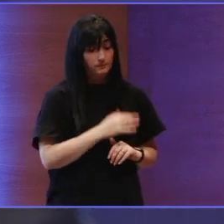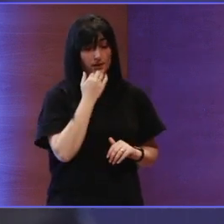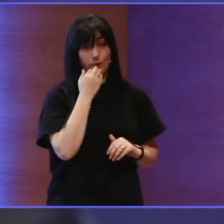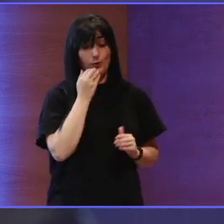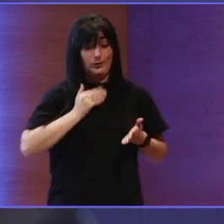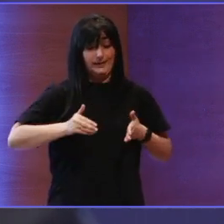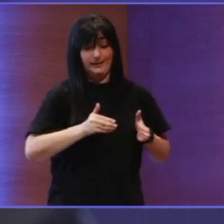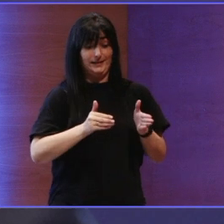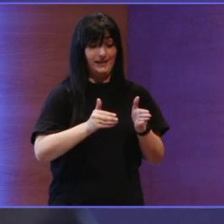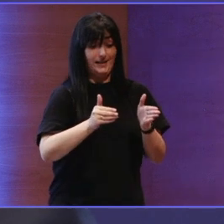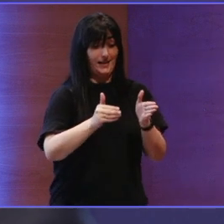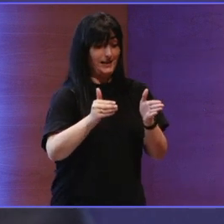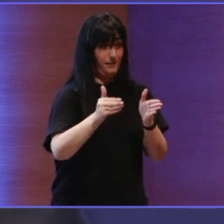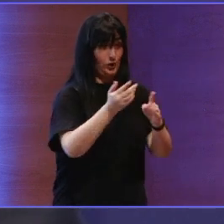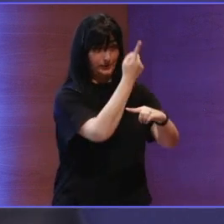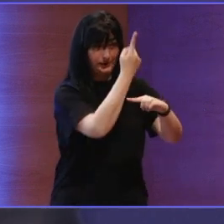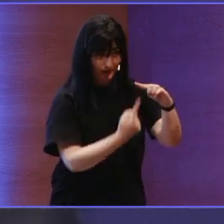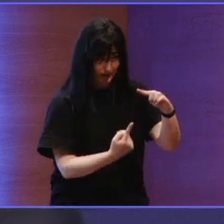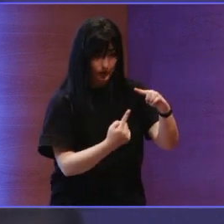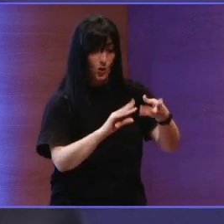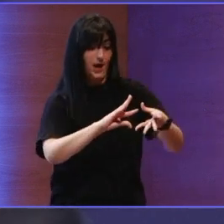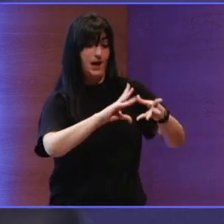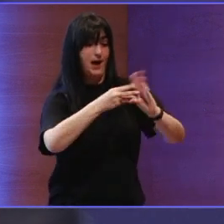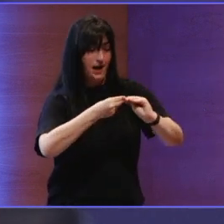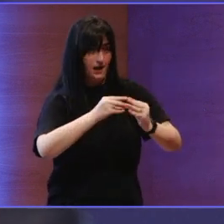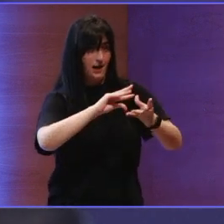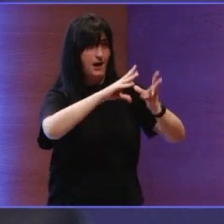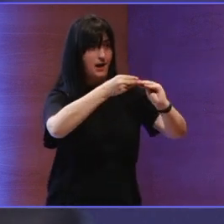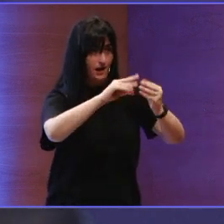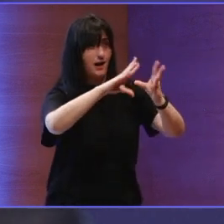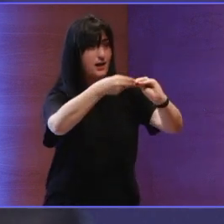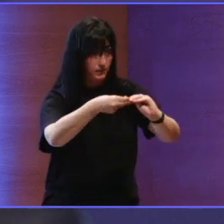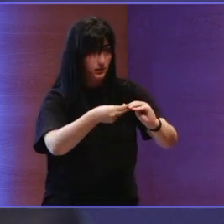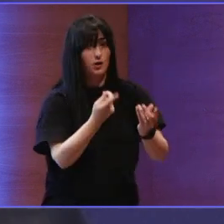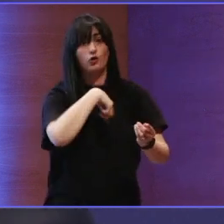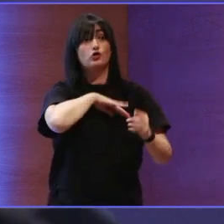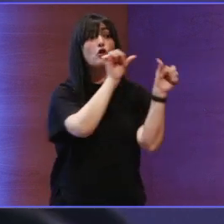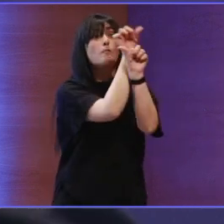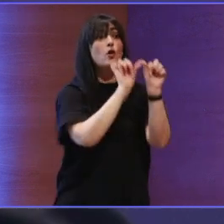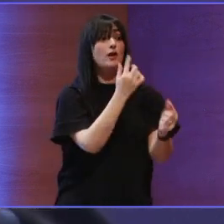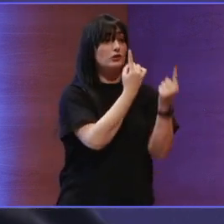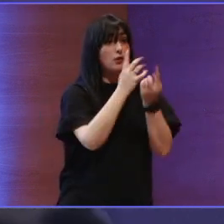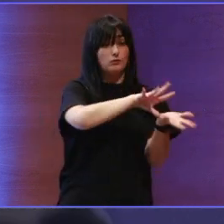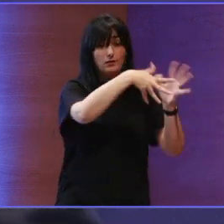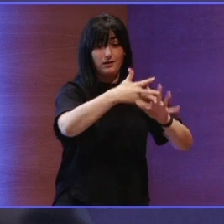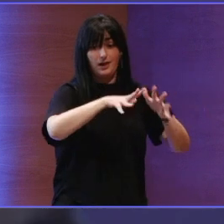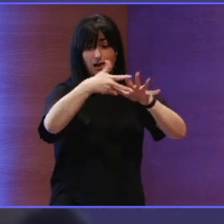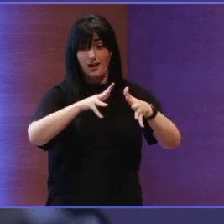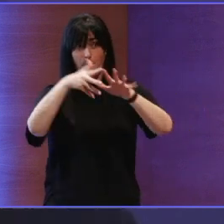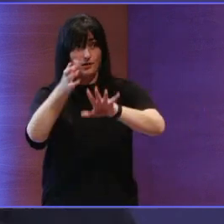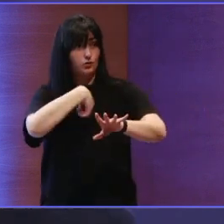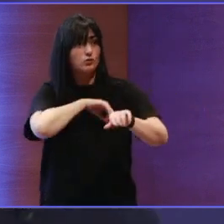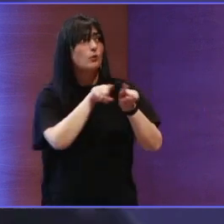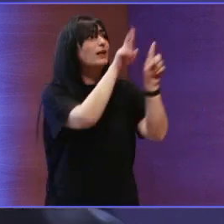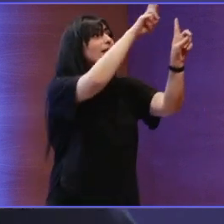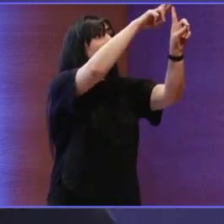camino En buena parte del modelo que hemos ido instalando no teníamos referencias hemos sido más